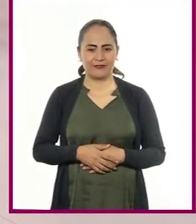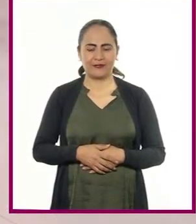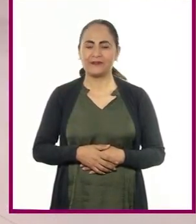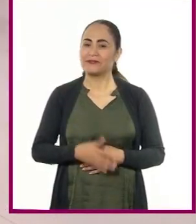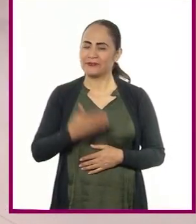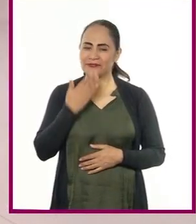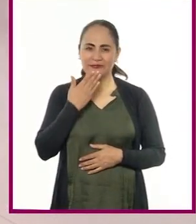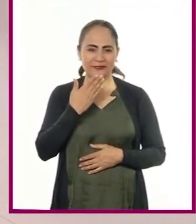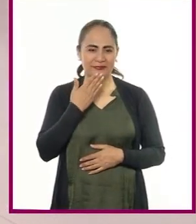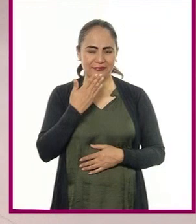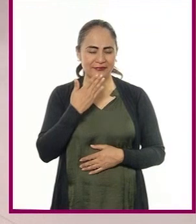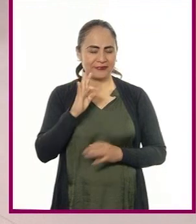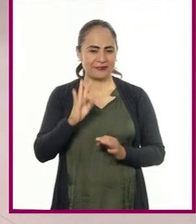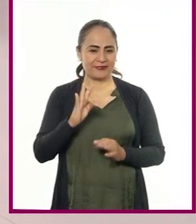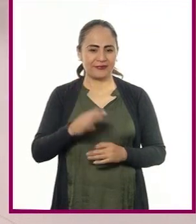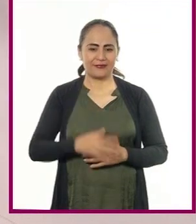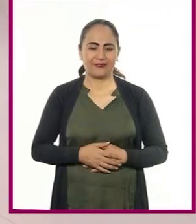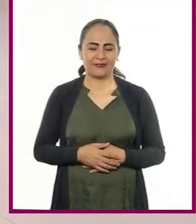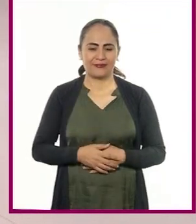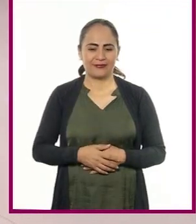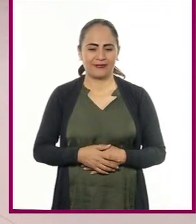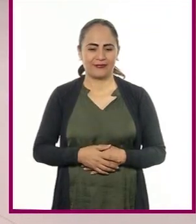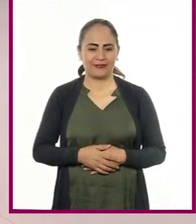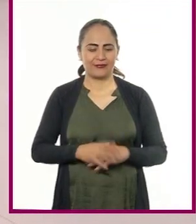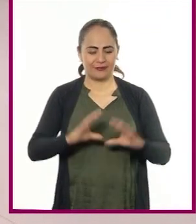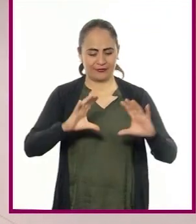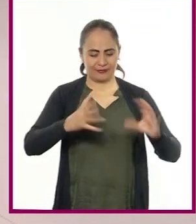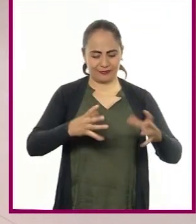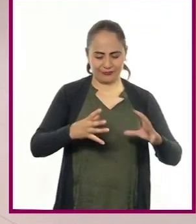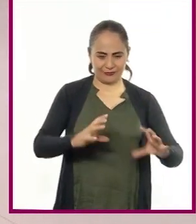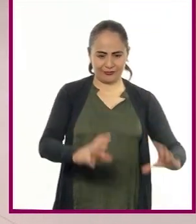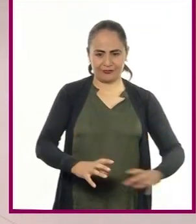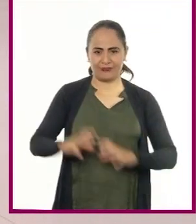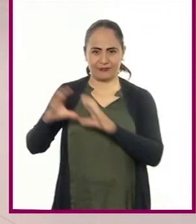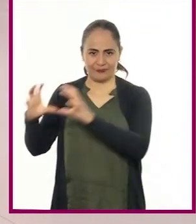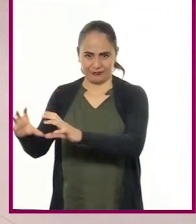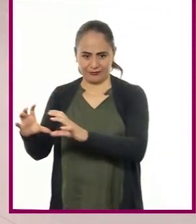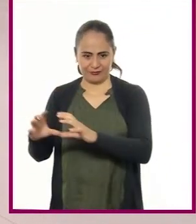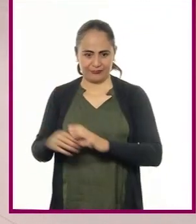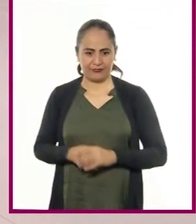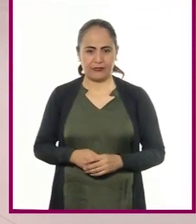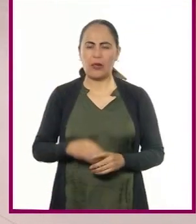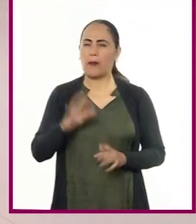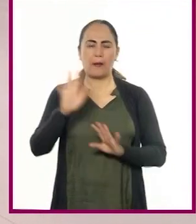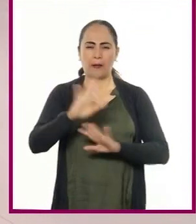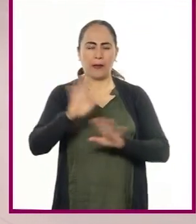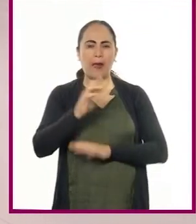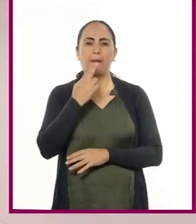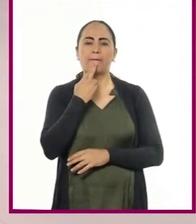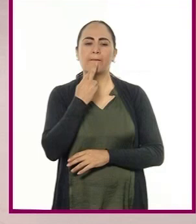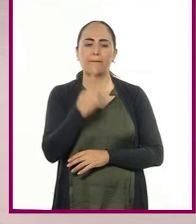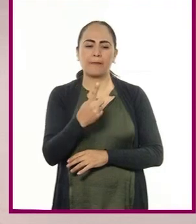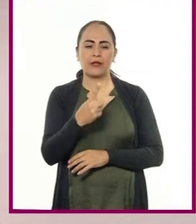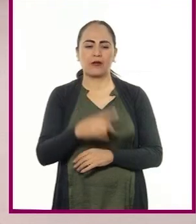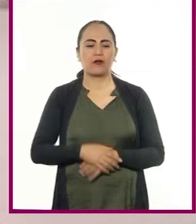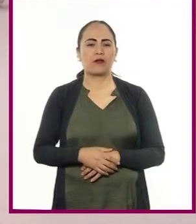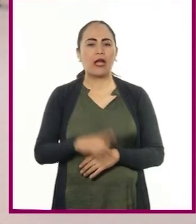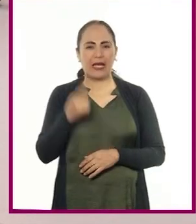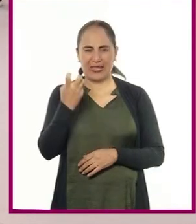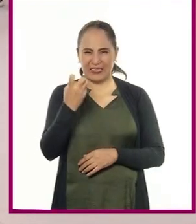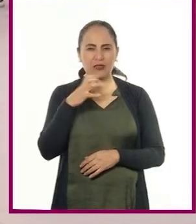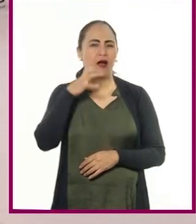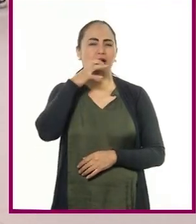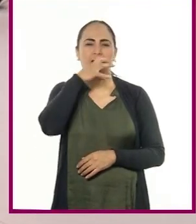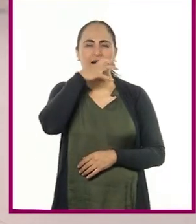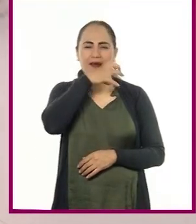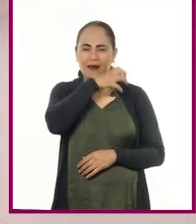Casi. Bien, maestra. Bien. Vamos a recoger. No, no es cierto. Mejor. Esto fue nuestro calentamiento. Muy